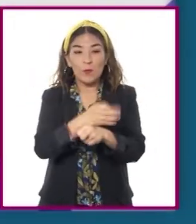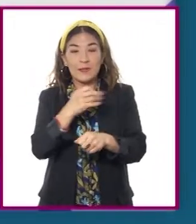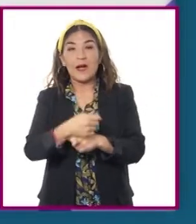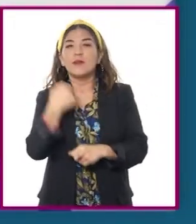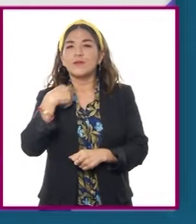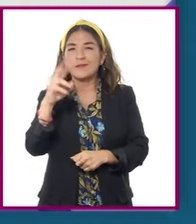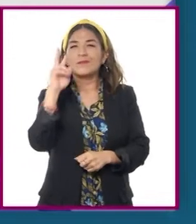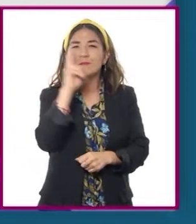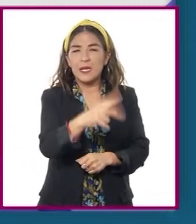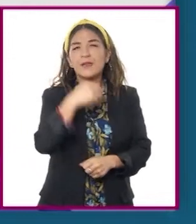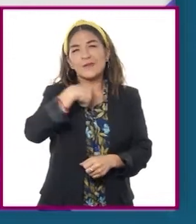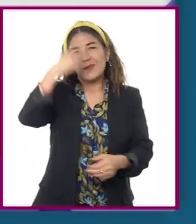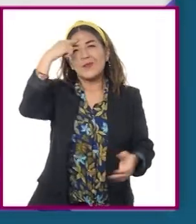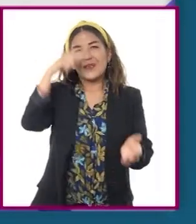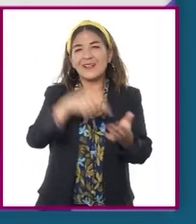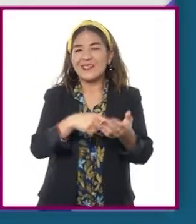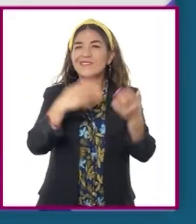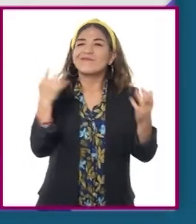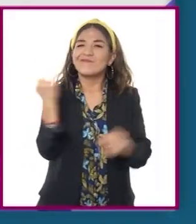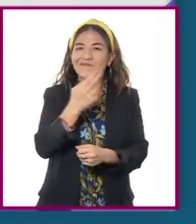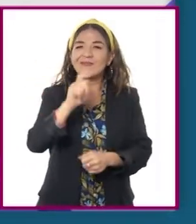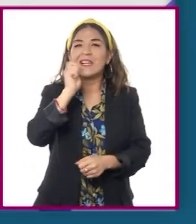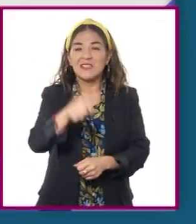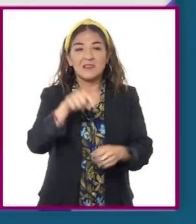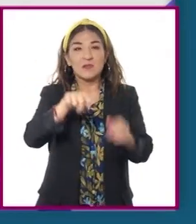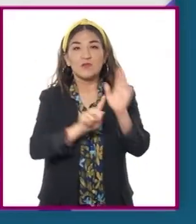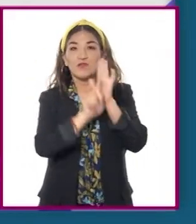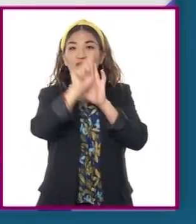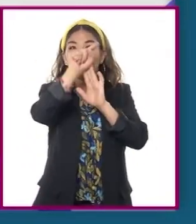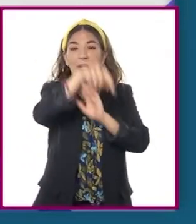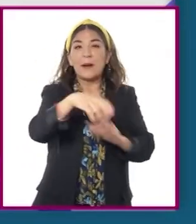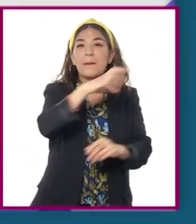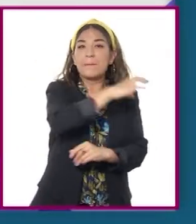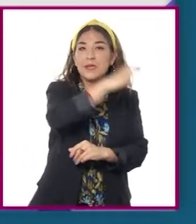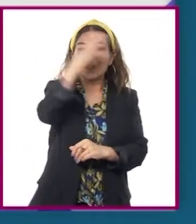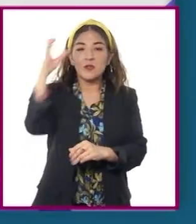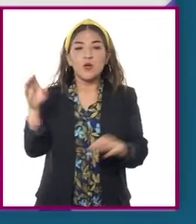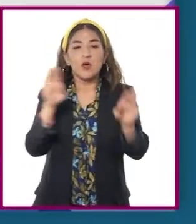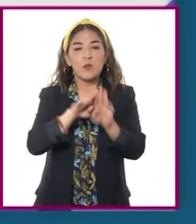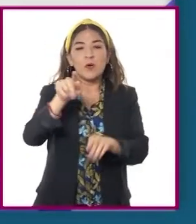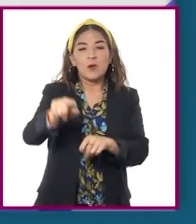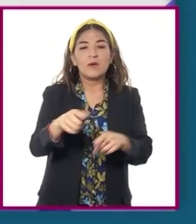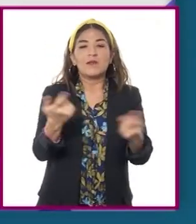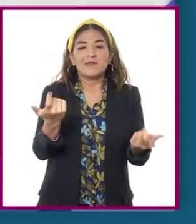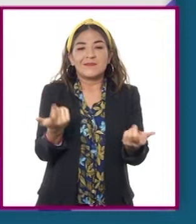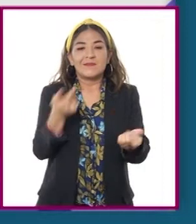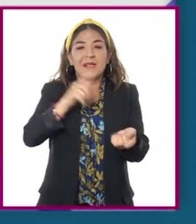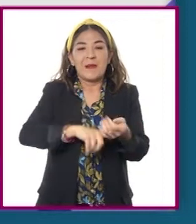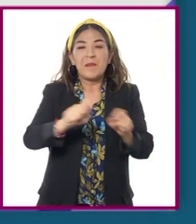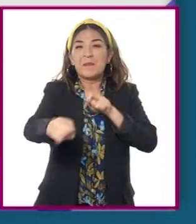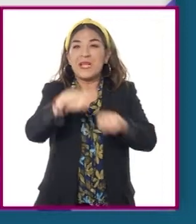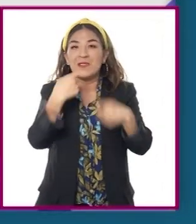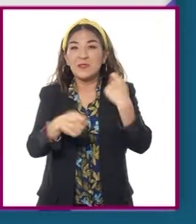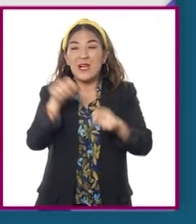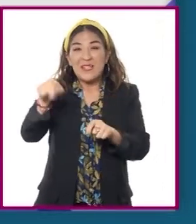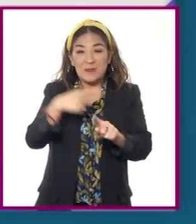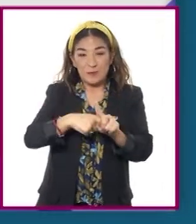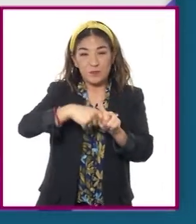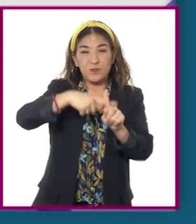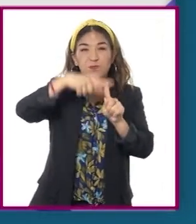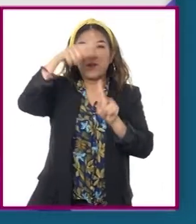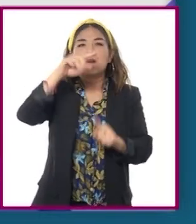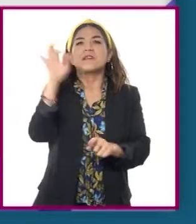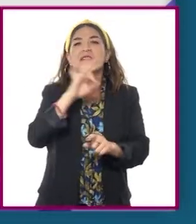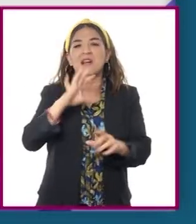viendo, yo pienso que no sería conveniente que las naves espaciales sean de plástico, porque al someterlo a alta temperatura